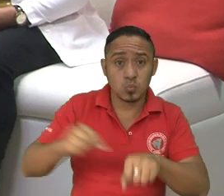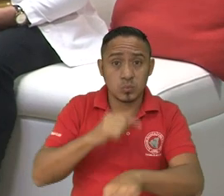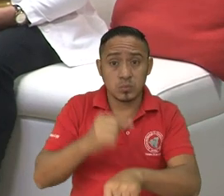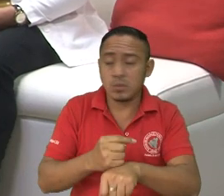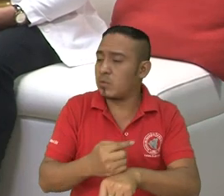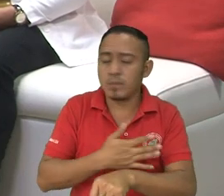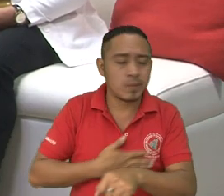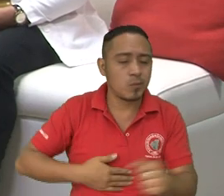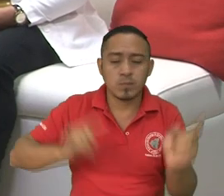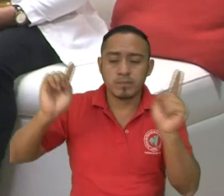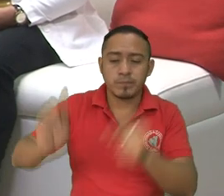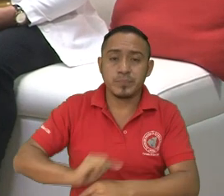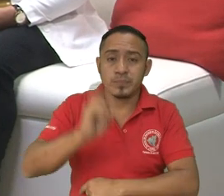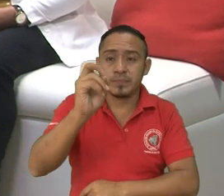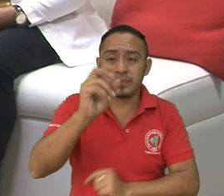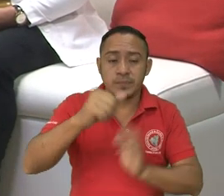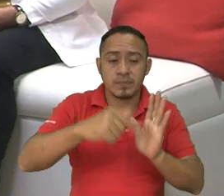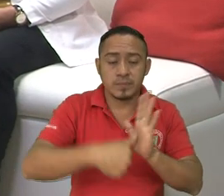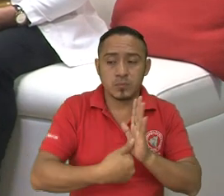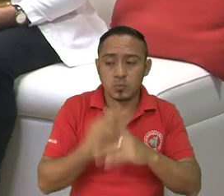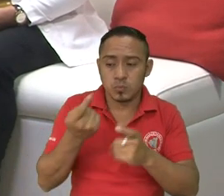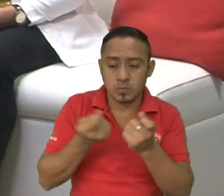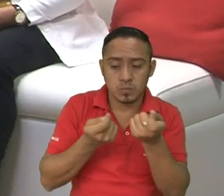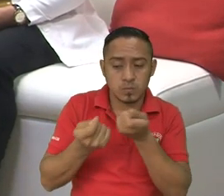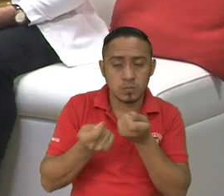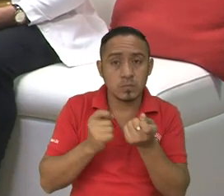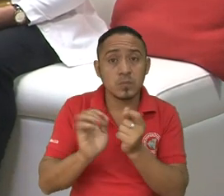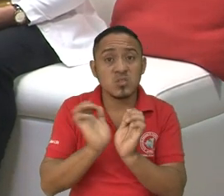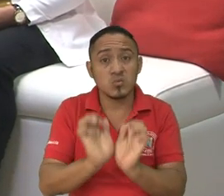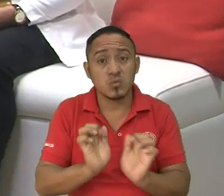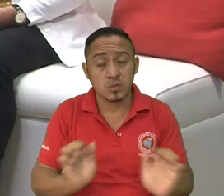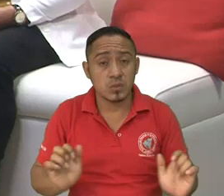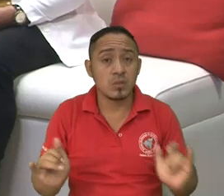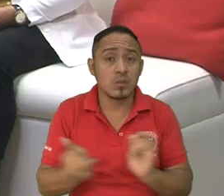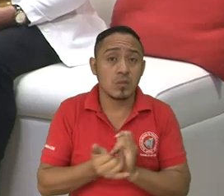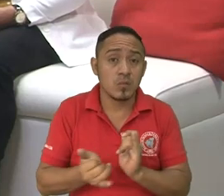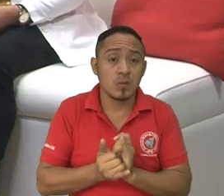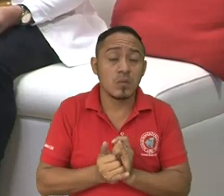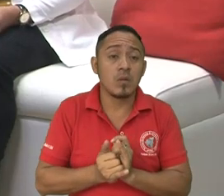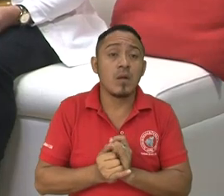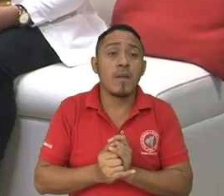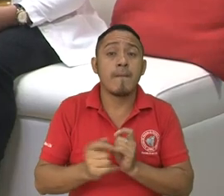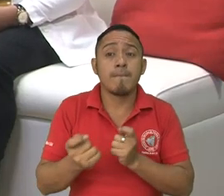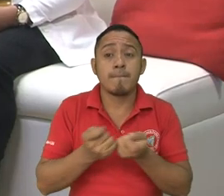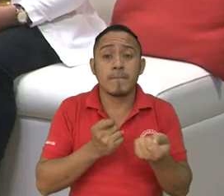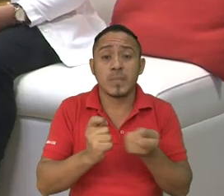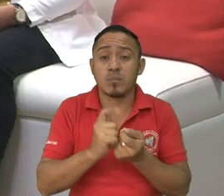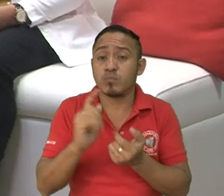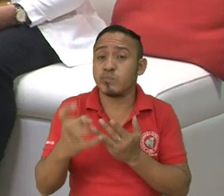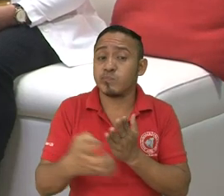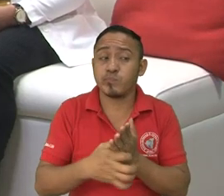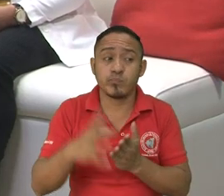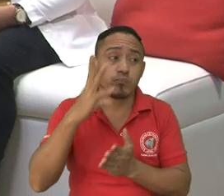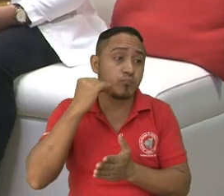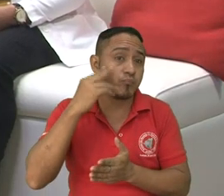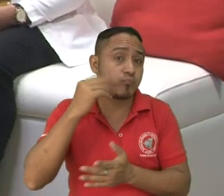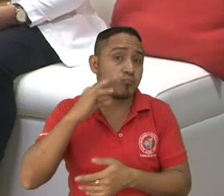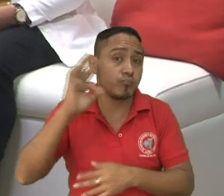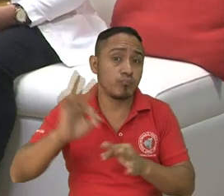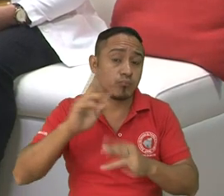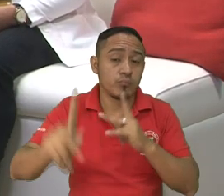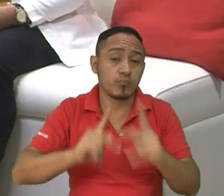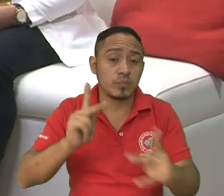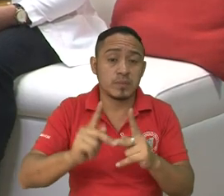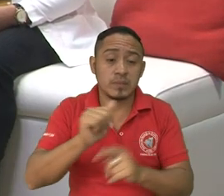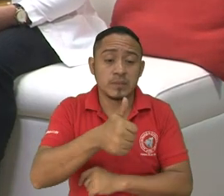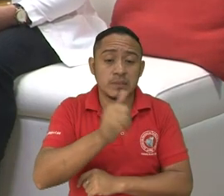prestar 20 minutos. Y traerle controlando, porque hay niños también, que ahora los niños manejan la tecnología súper bien. Ya hasta los